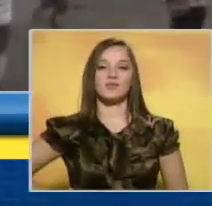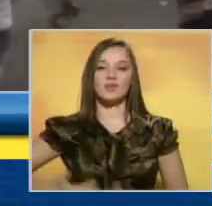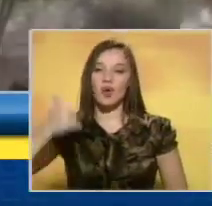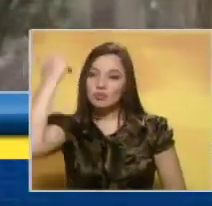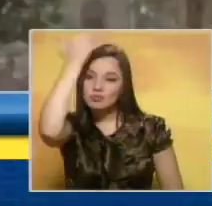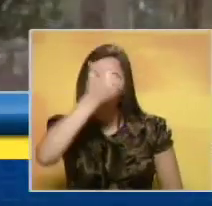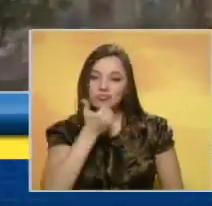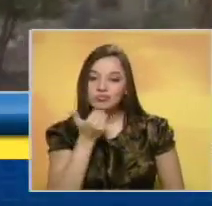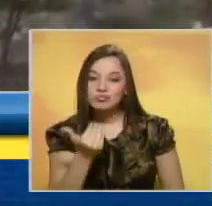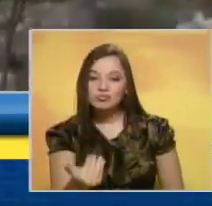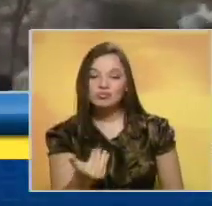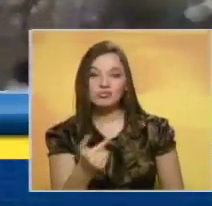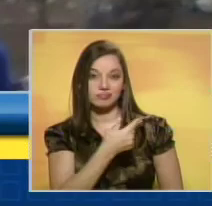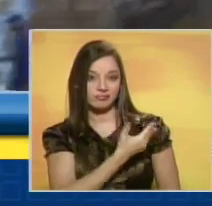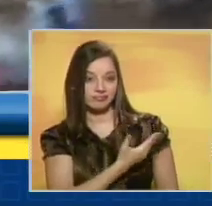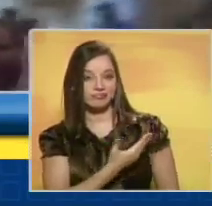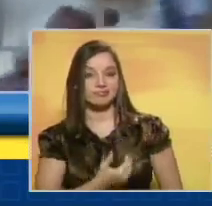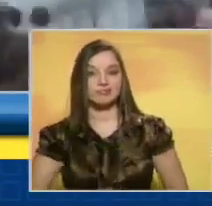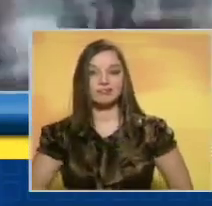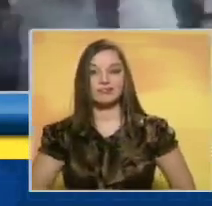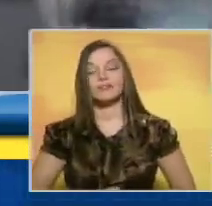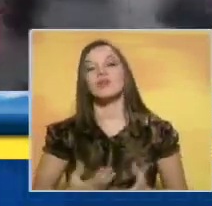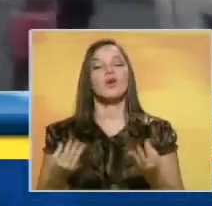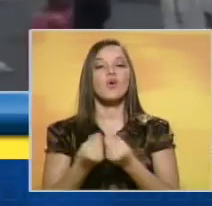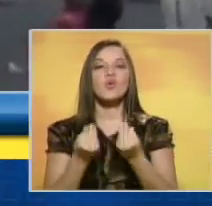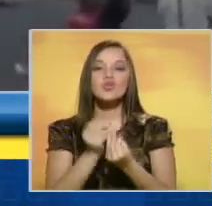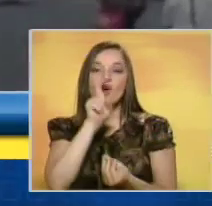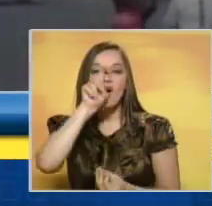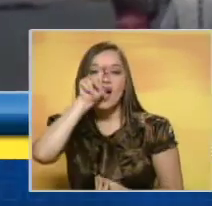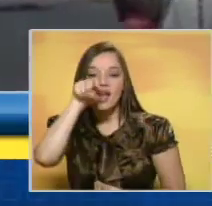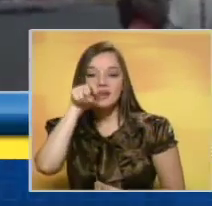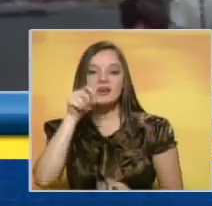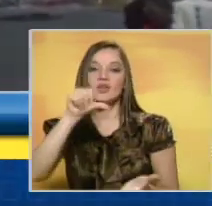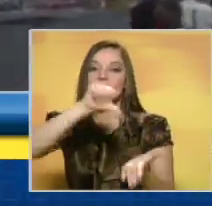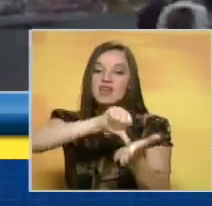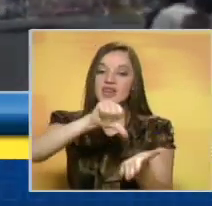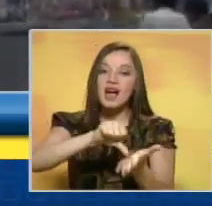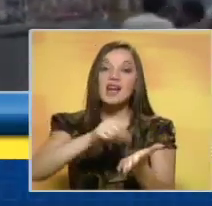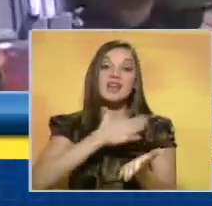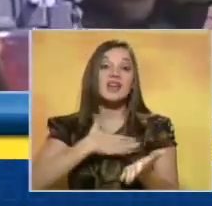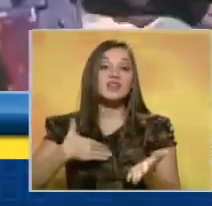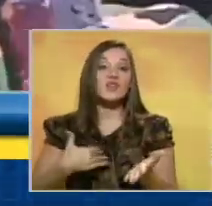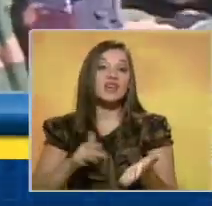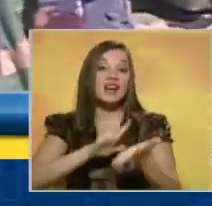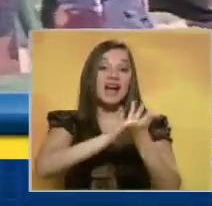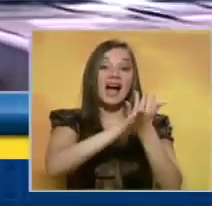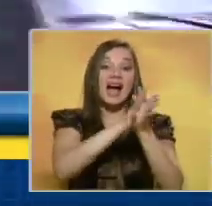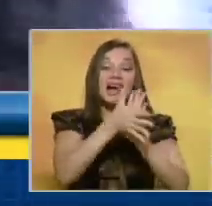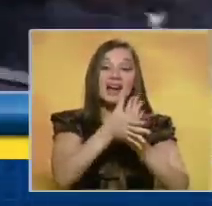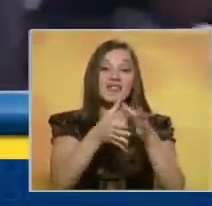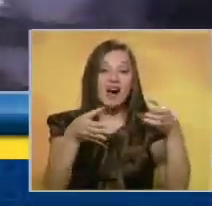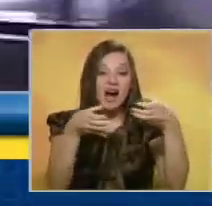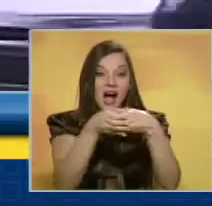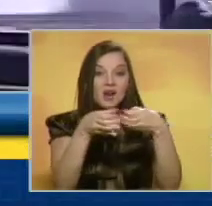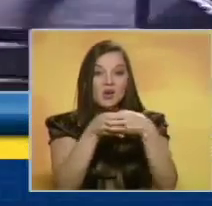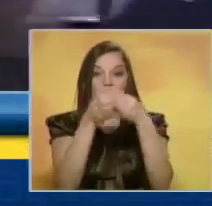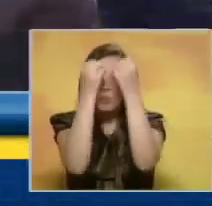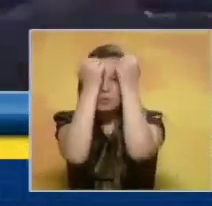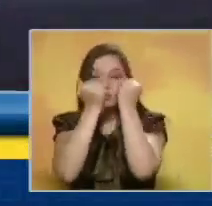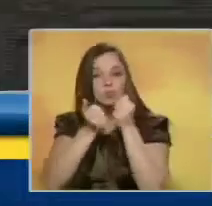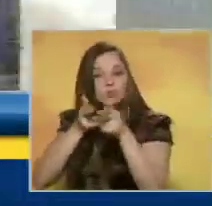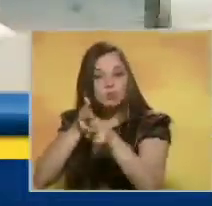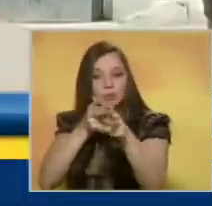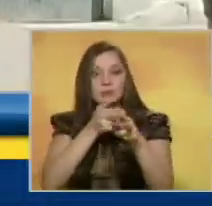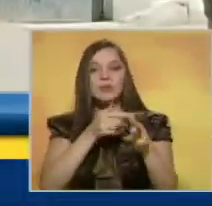en Yemen, junto a Egipto, Irán y otros países, en un intento por combatir a la fuerza chií de los